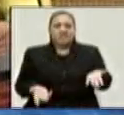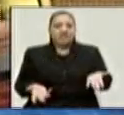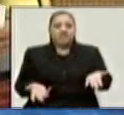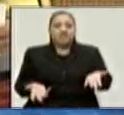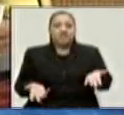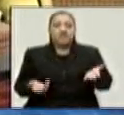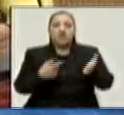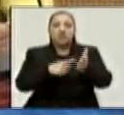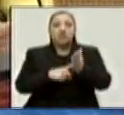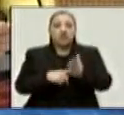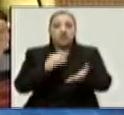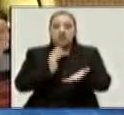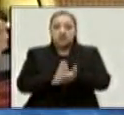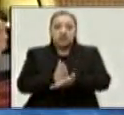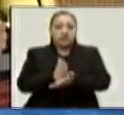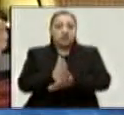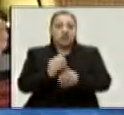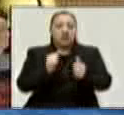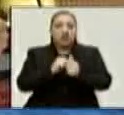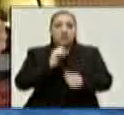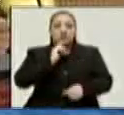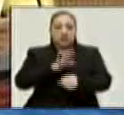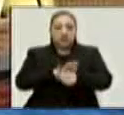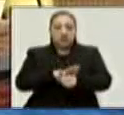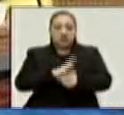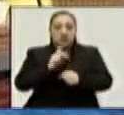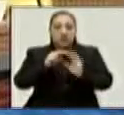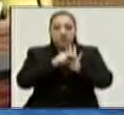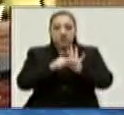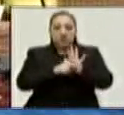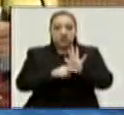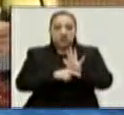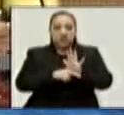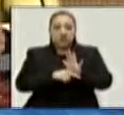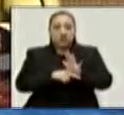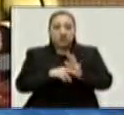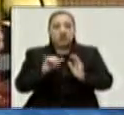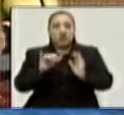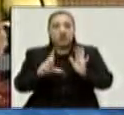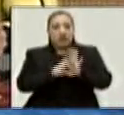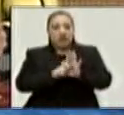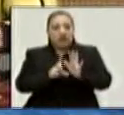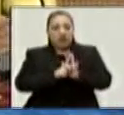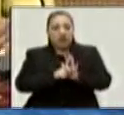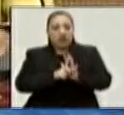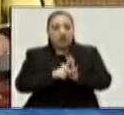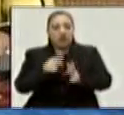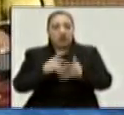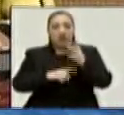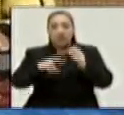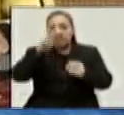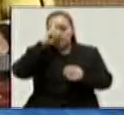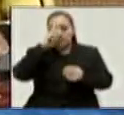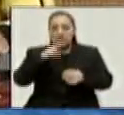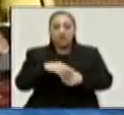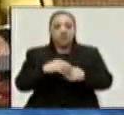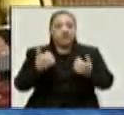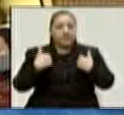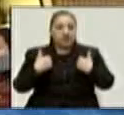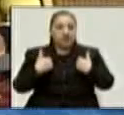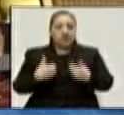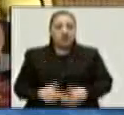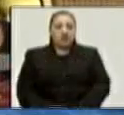se refieren estrictamente al cumplimiento de normas y leyes que el país